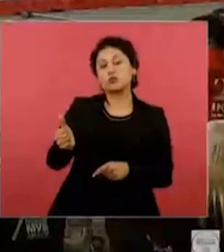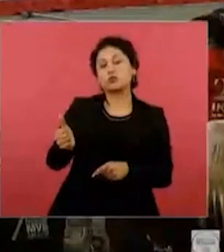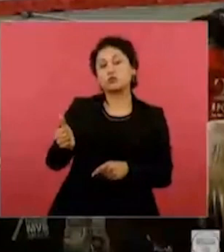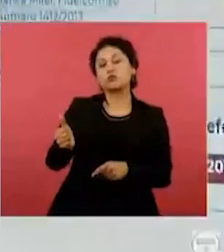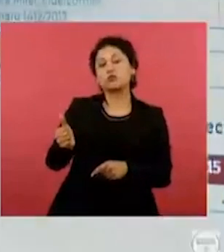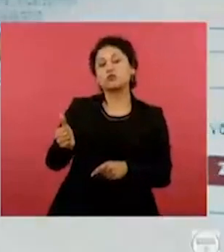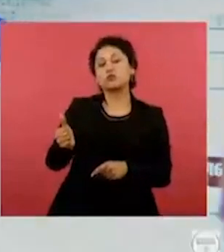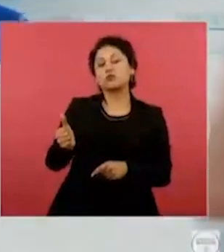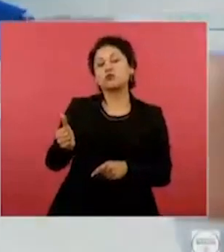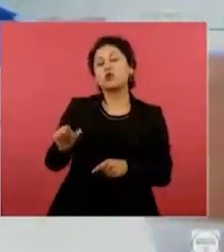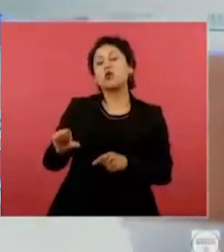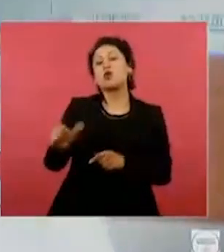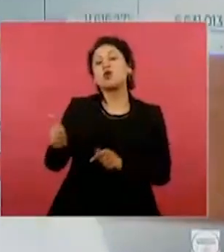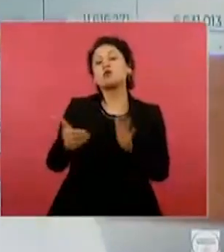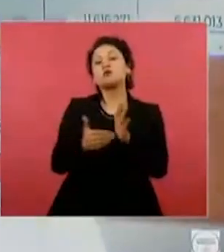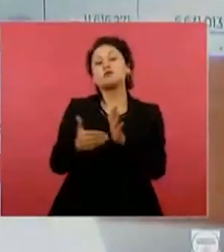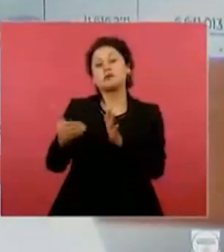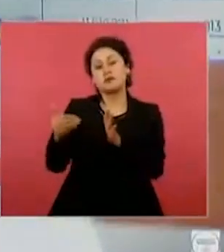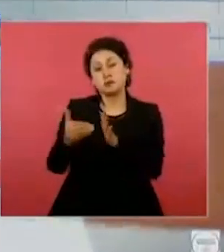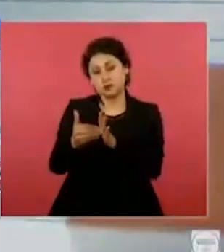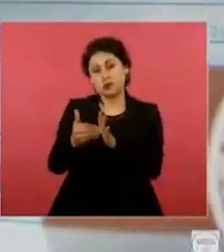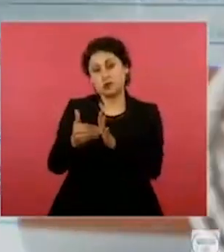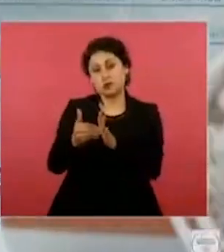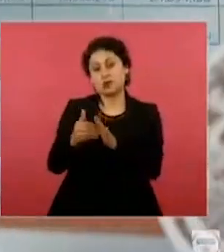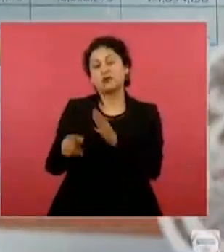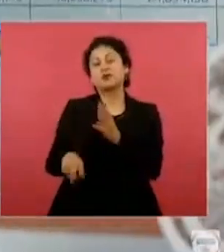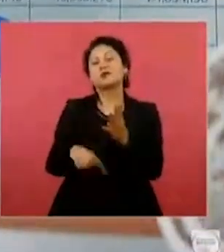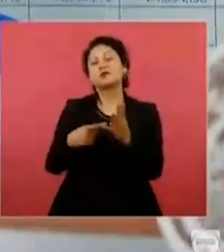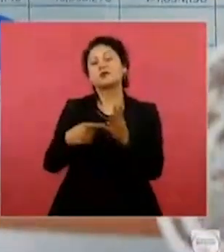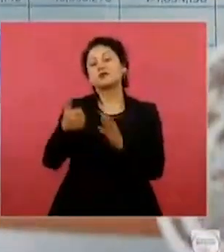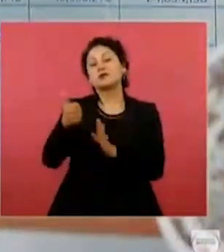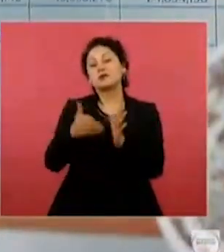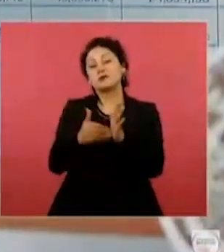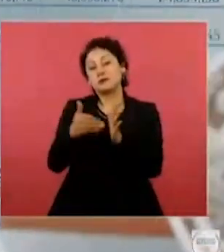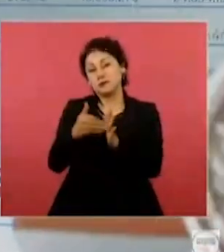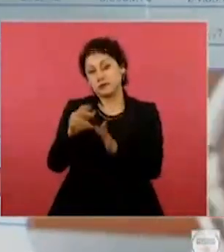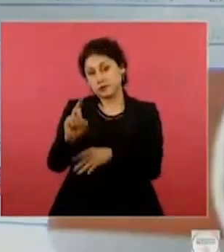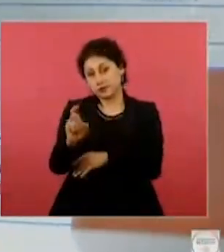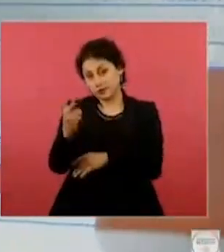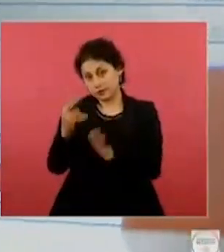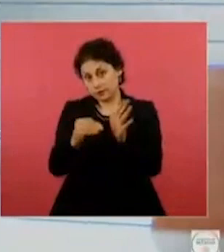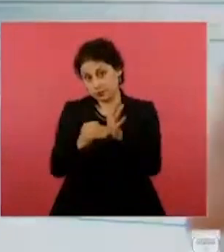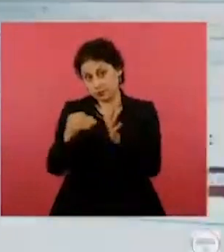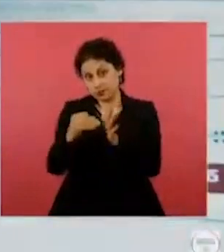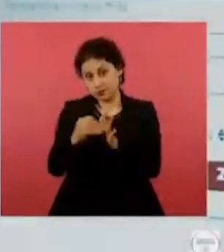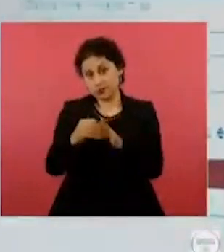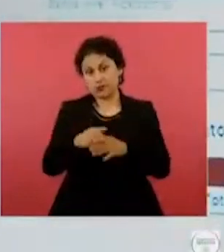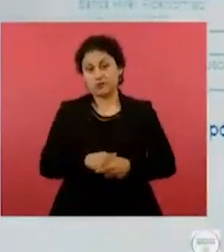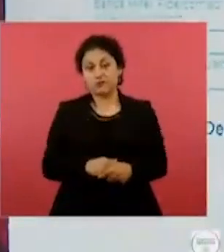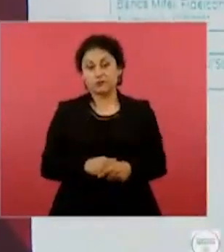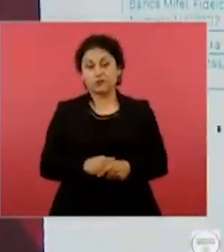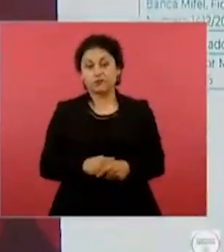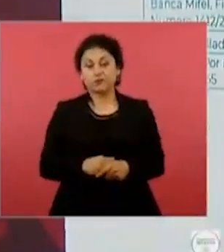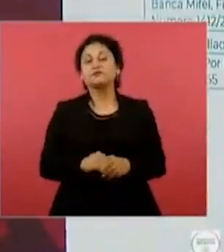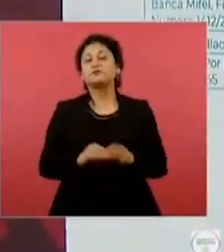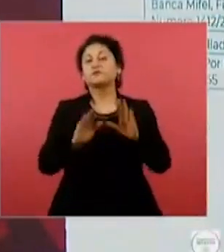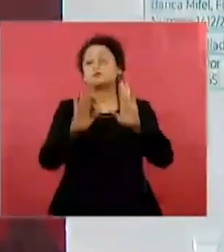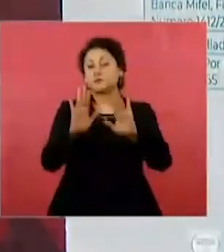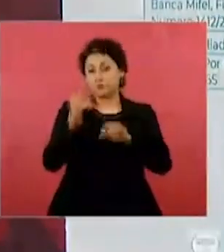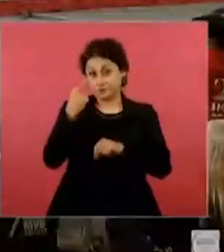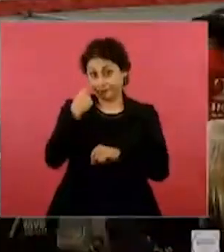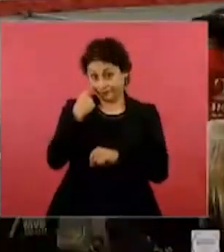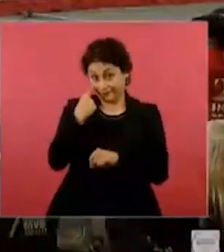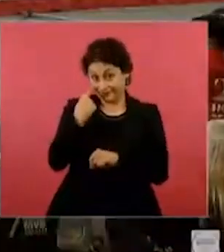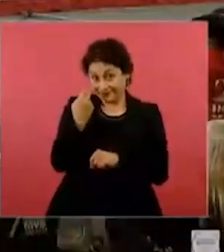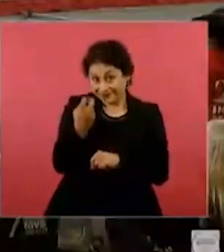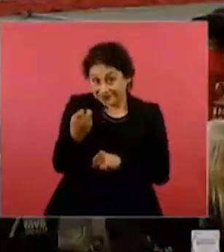el presidente nos dice no solamente que no ha recibido la notificación sino que no tampoco ha respondido o